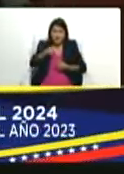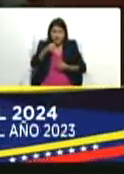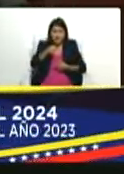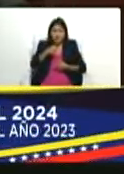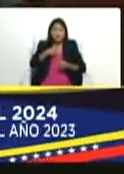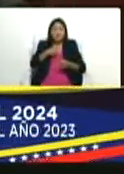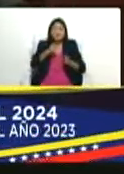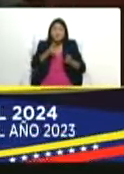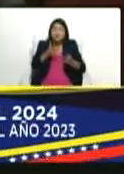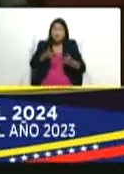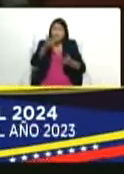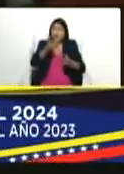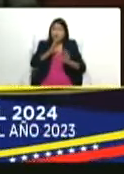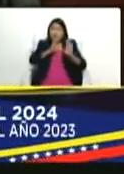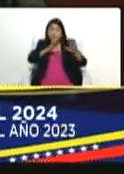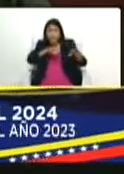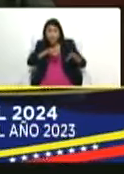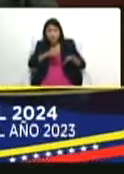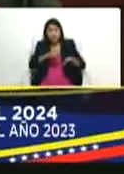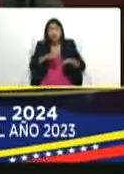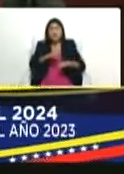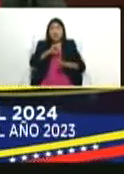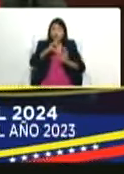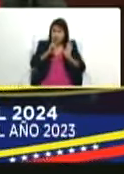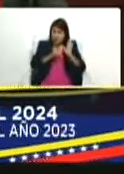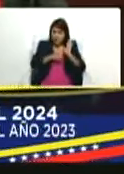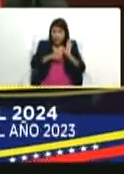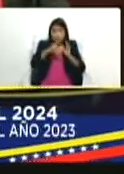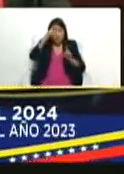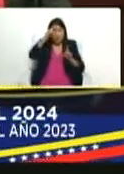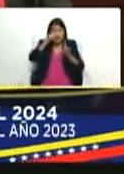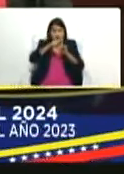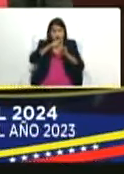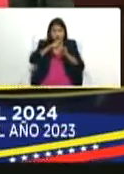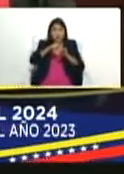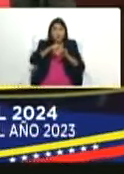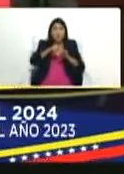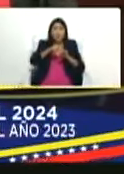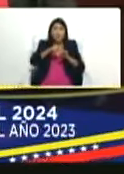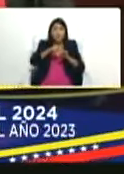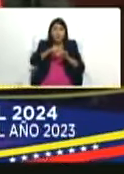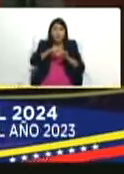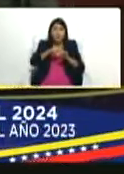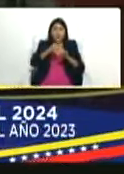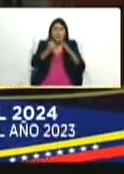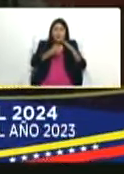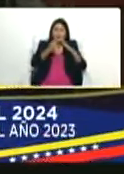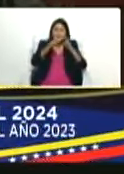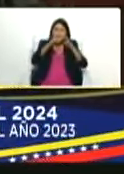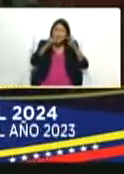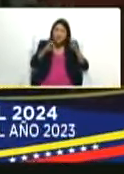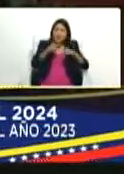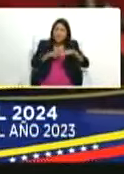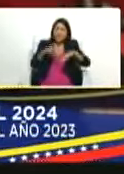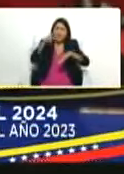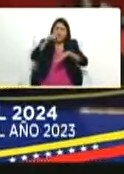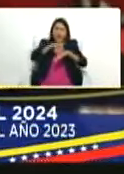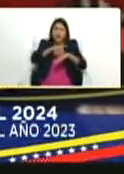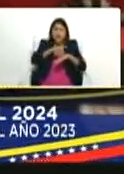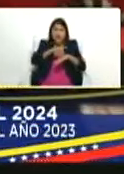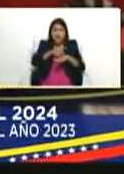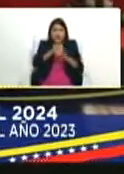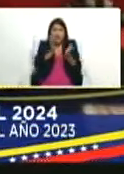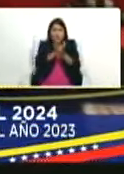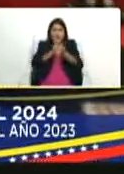proporcionado un importante apoyo para el cumplimiento de los objetivos académicos del Instituto de Investigación y Posgrado de la